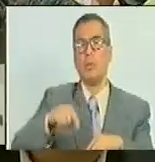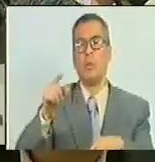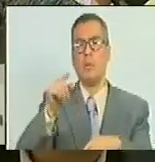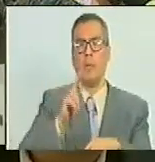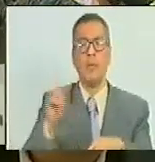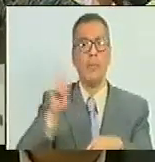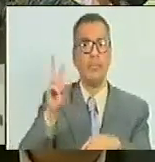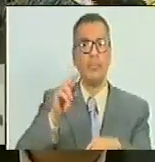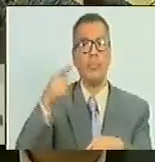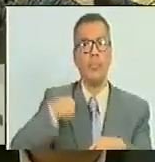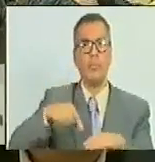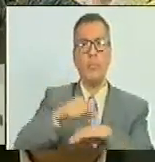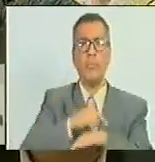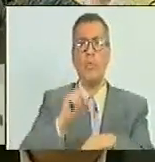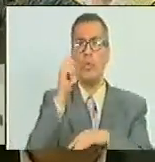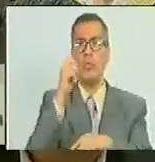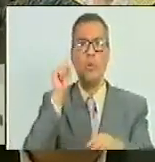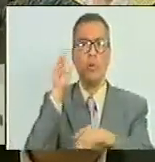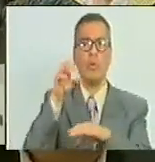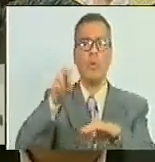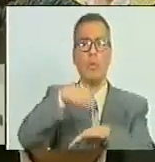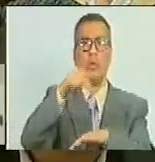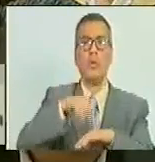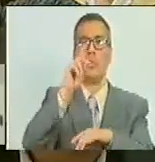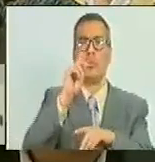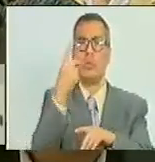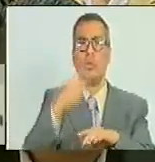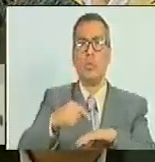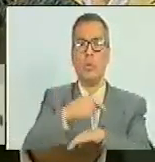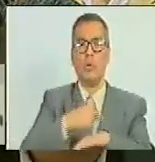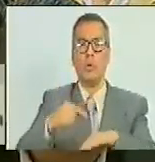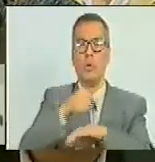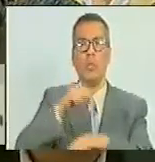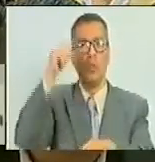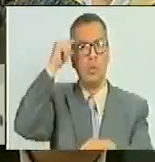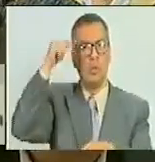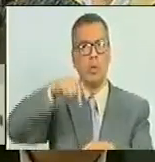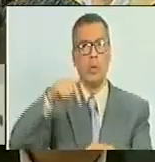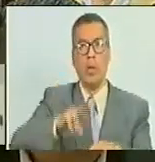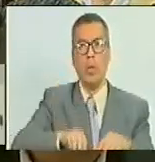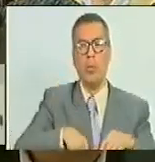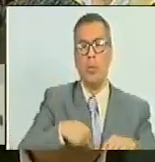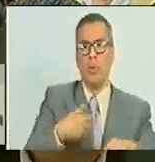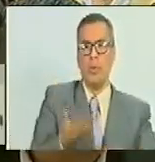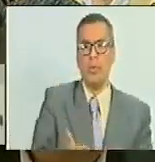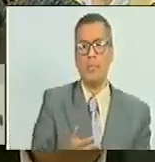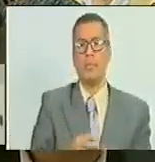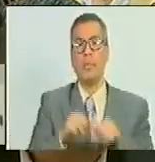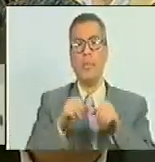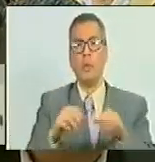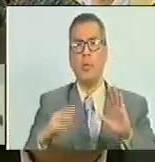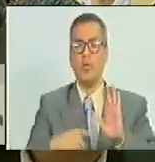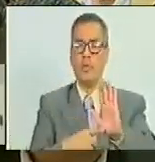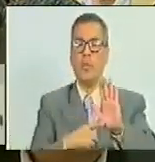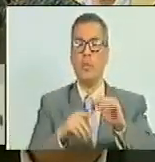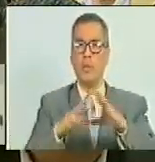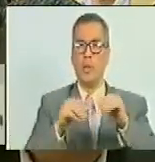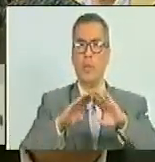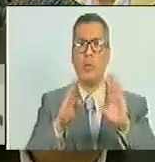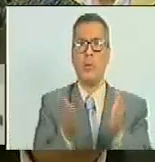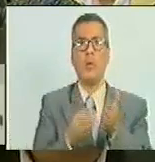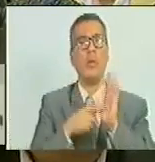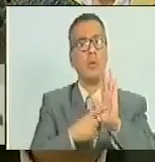el reconocimiento que en Venezuela hay una sola Asamblea Nacional y un solo gobierno, que hoy es capaz de estar frente al mundo dando la cara